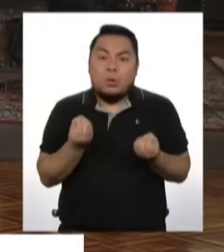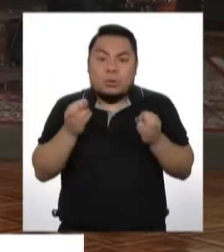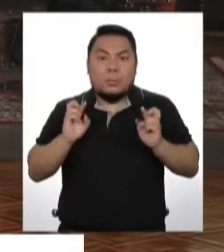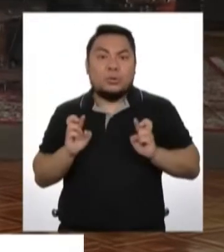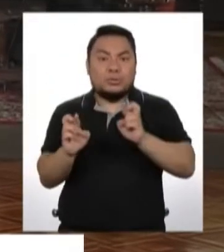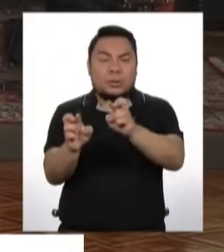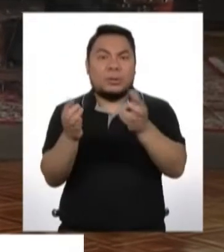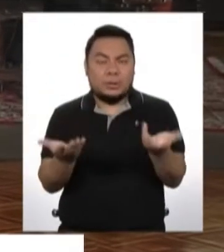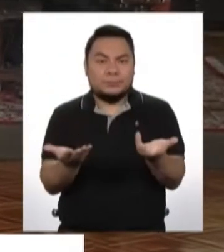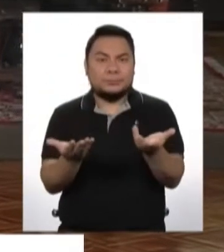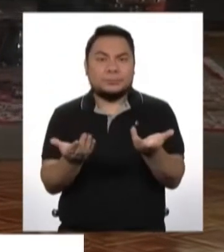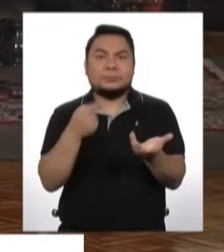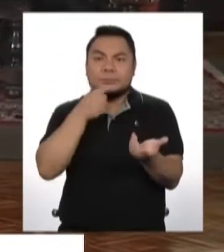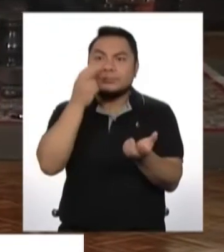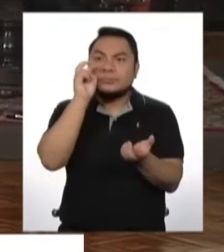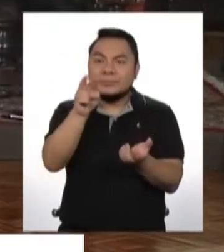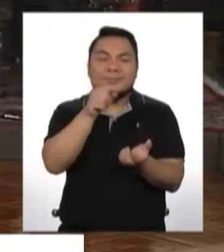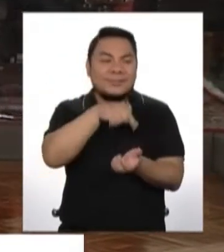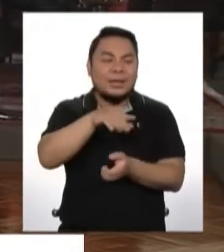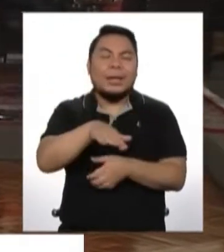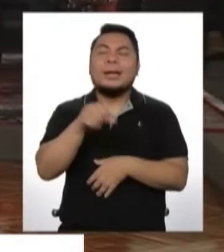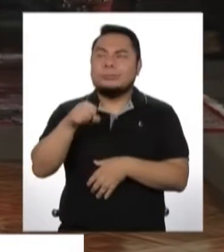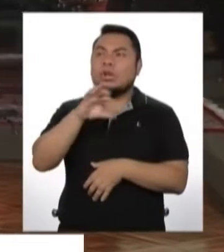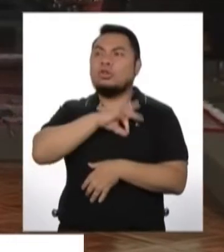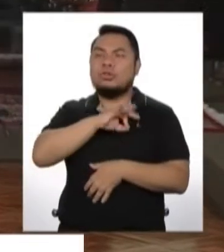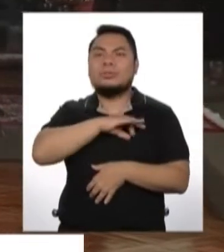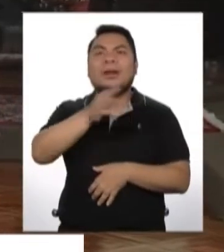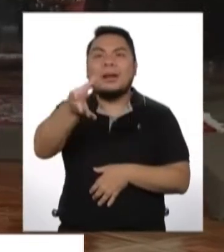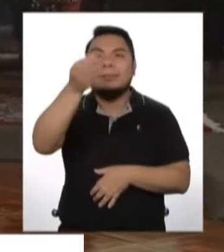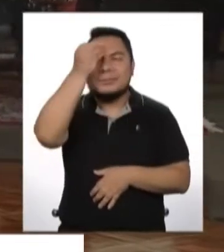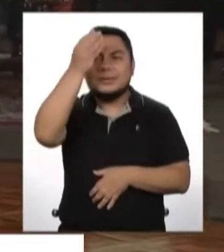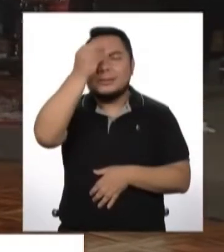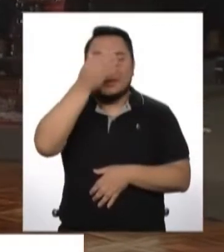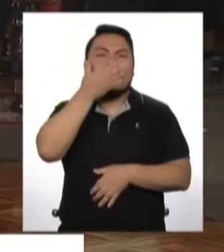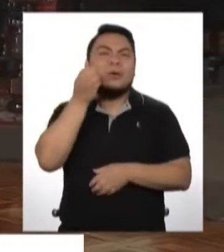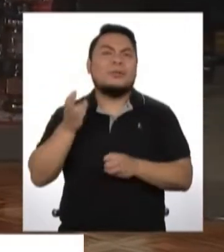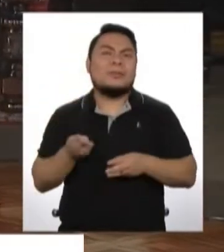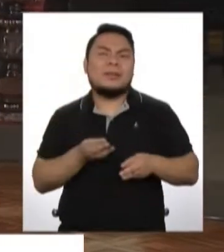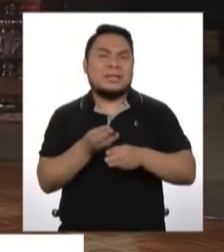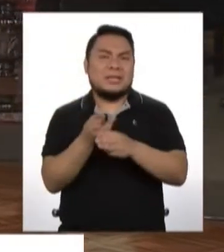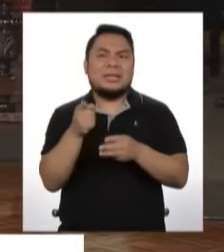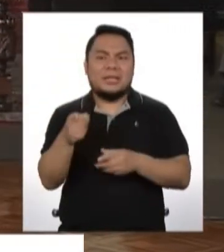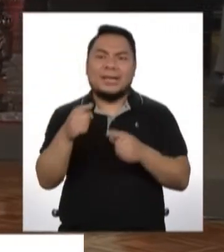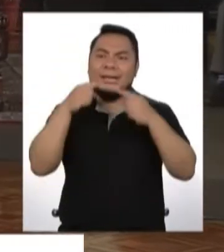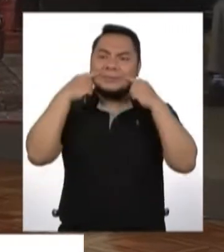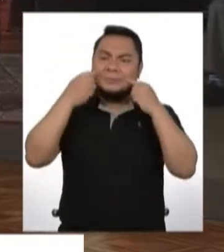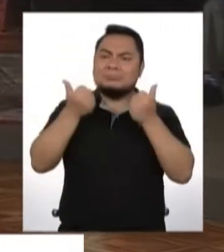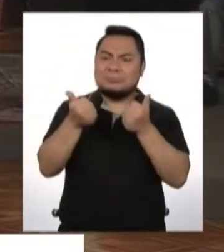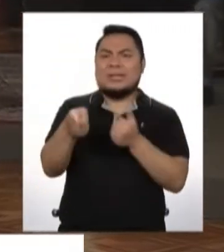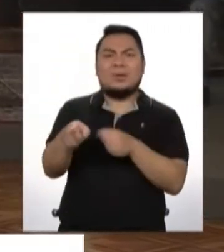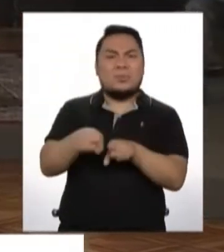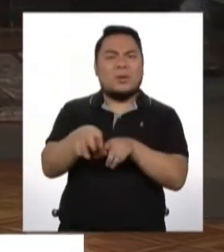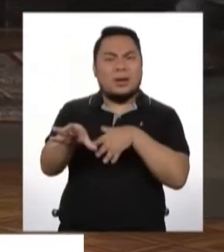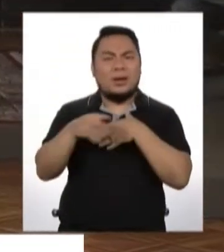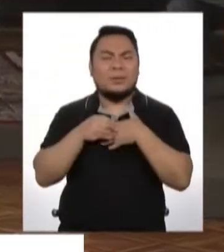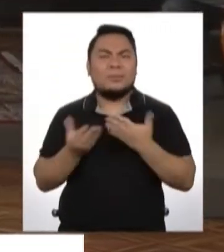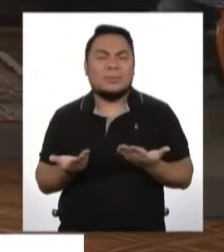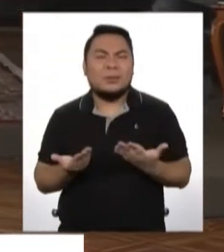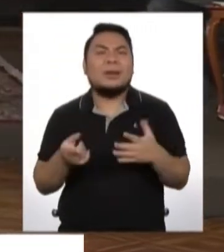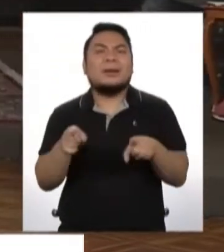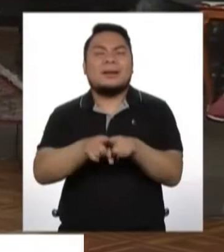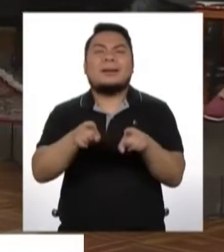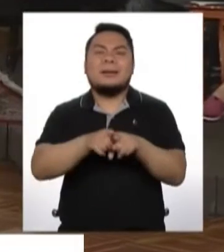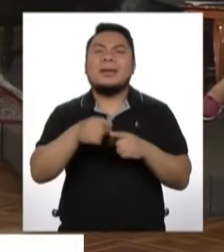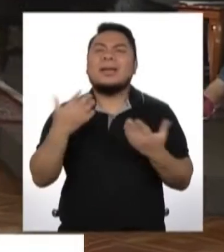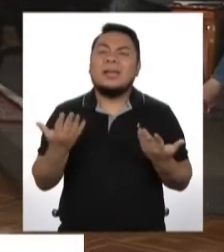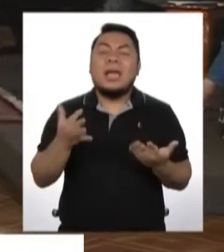oportunidad, yo creo que también ellos lo reciben y lo aprovechan de la mejor forma. En este proceso seguramente van a haber, como